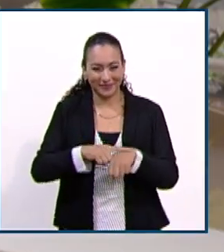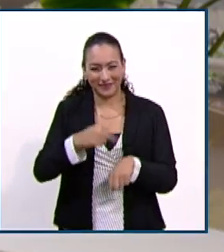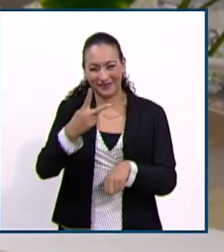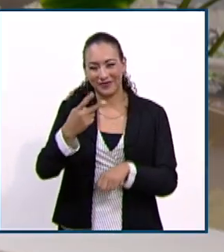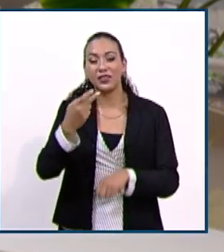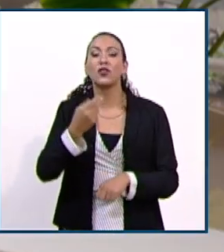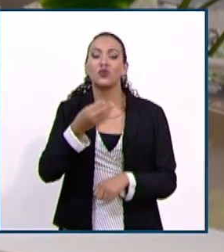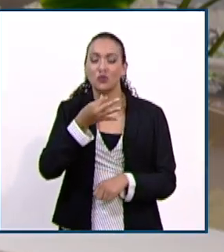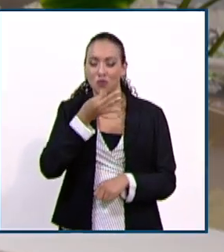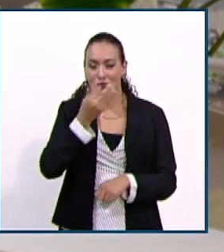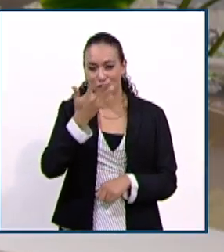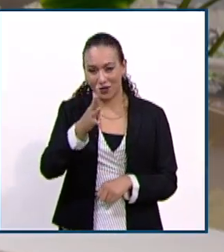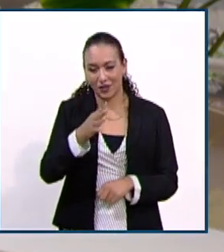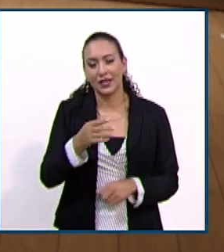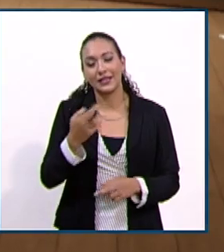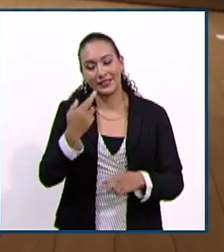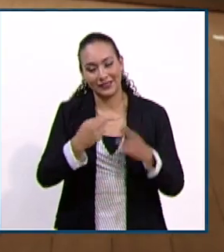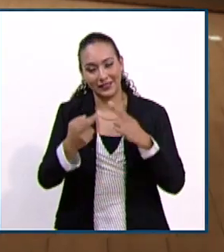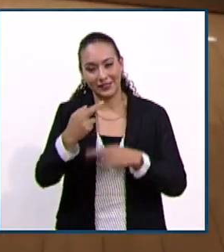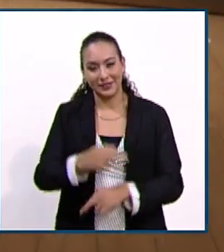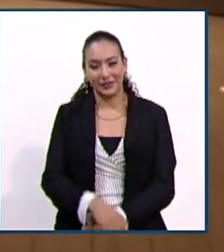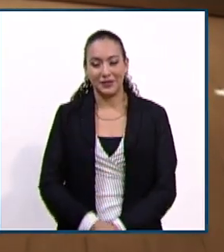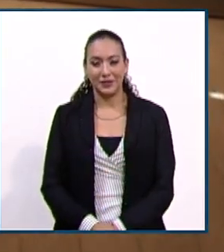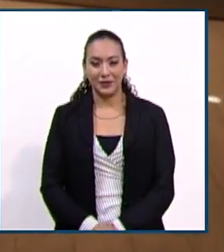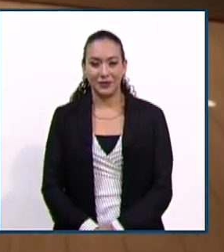14:10, hacemos una breve pausa.